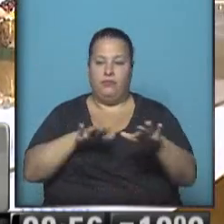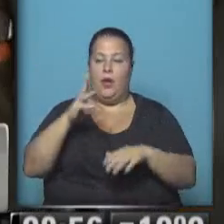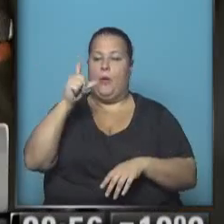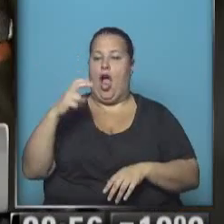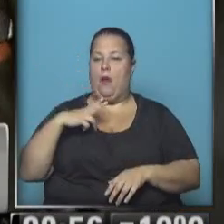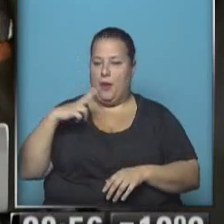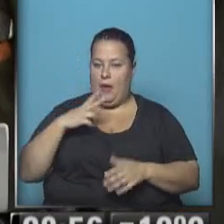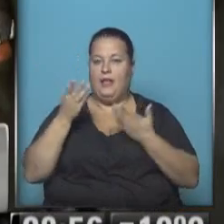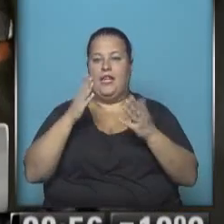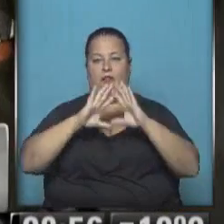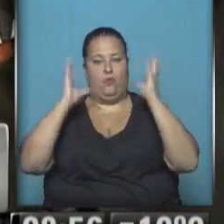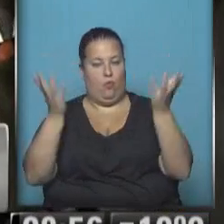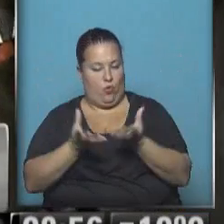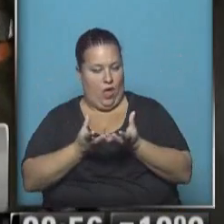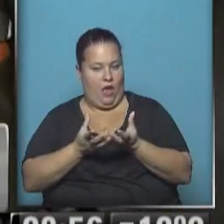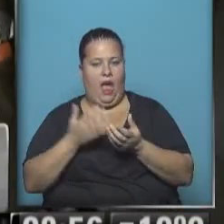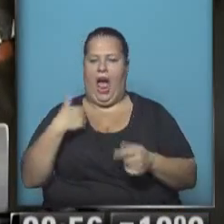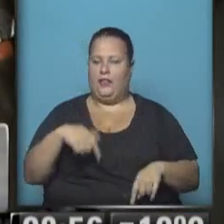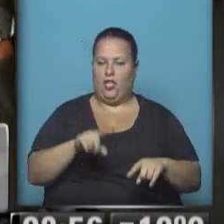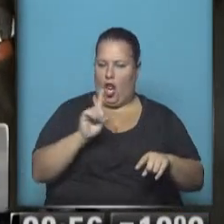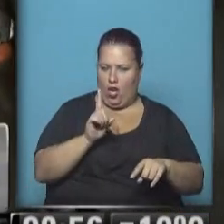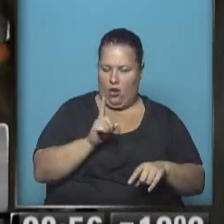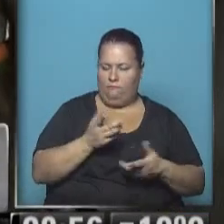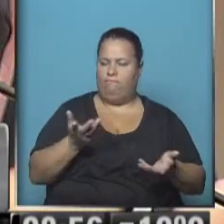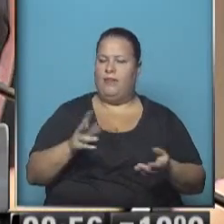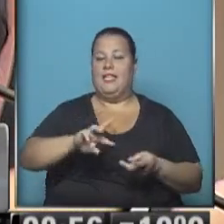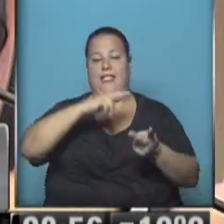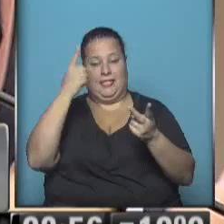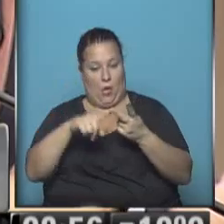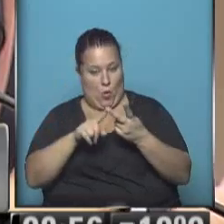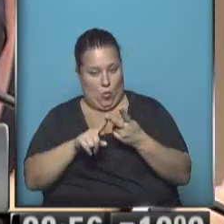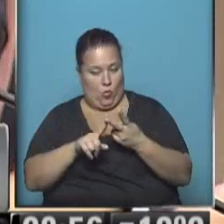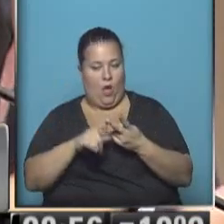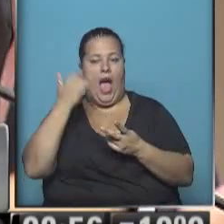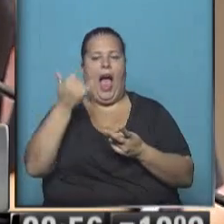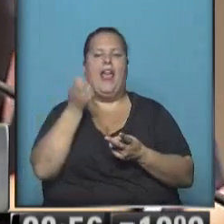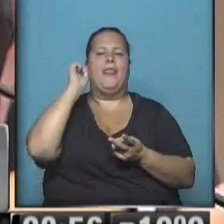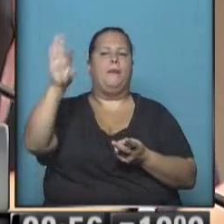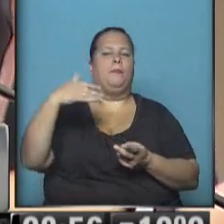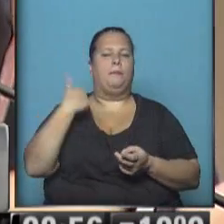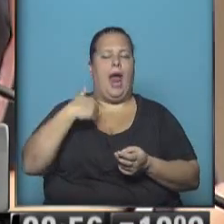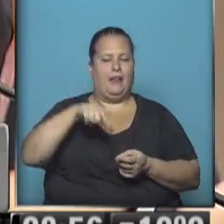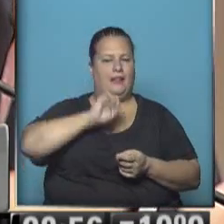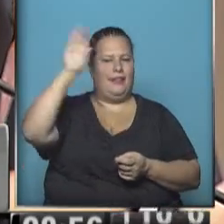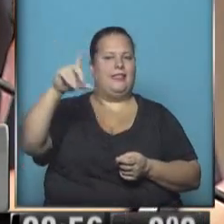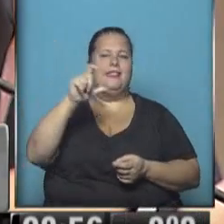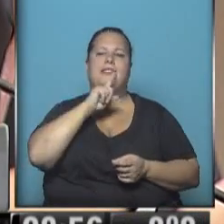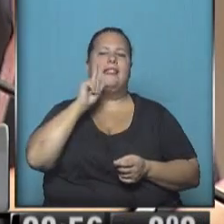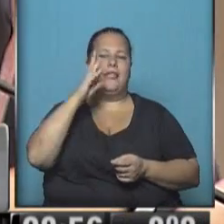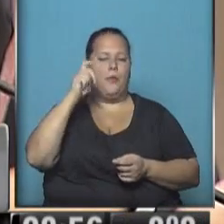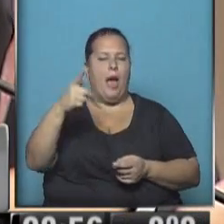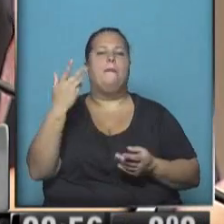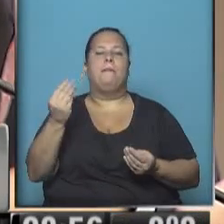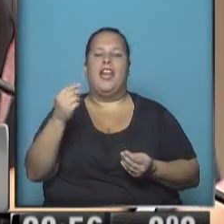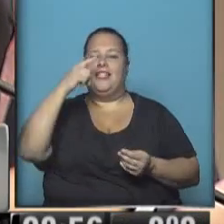banca privada y servicios globales y no lo hacen la argentina en segundo lugar que hay depósitos de argentinos en cuenta del citibank pero a